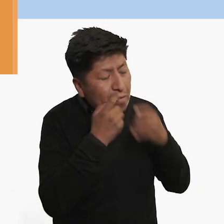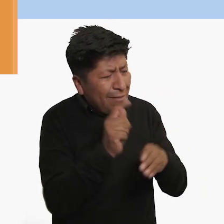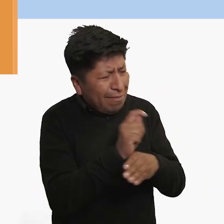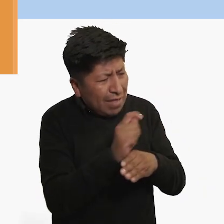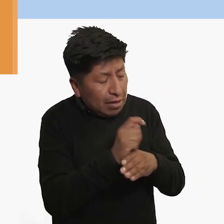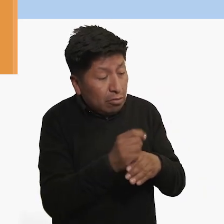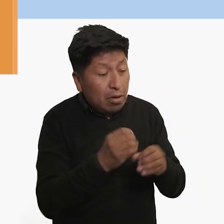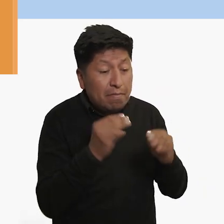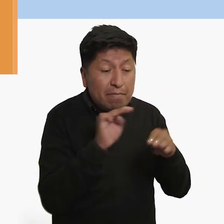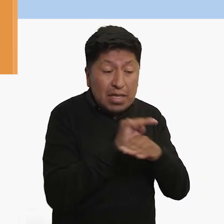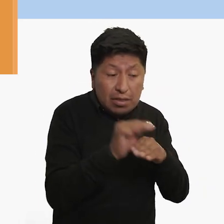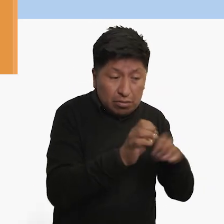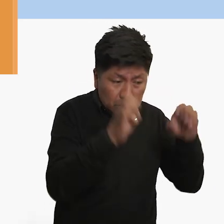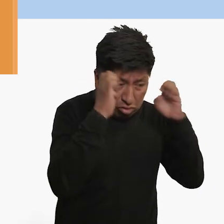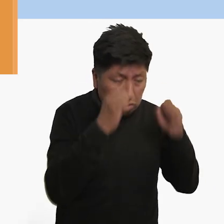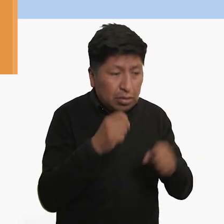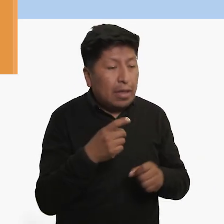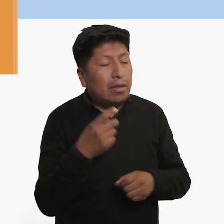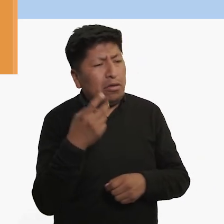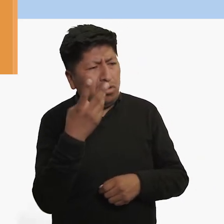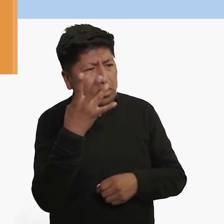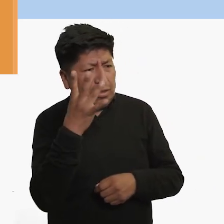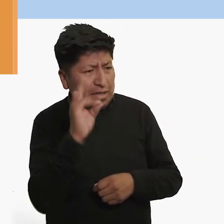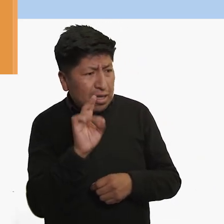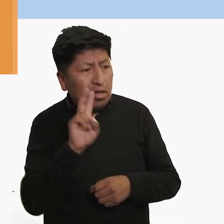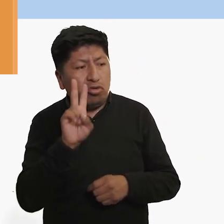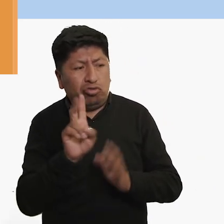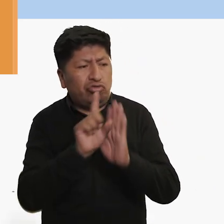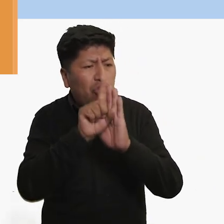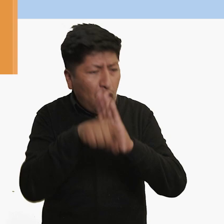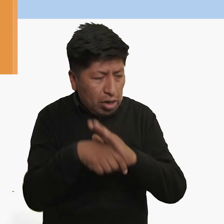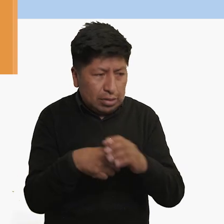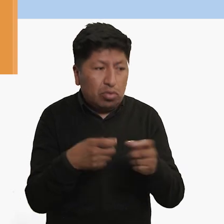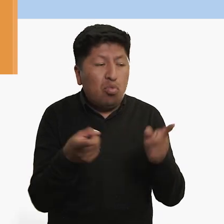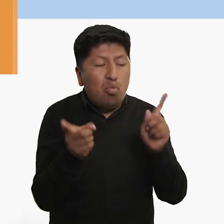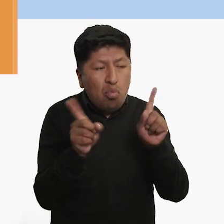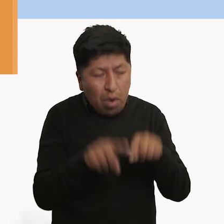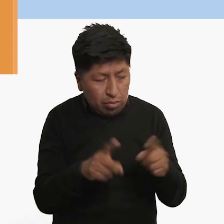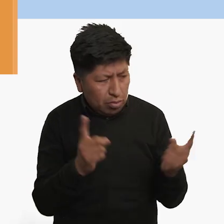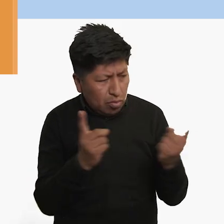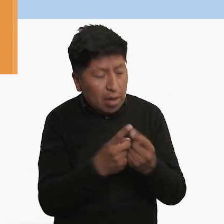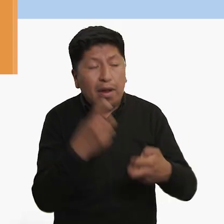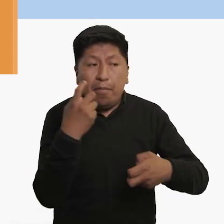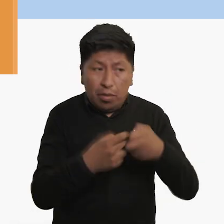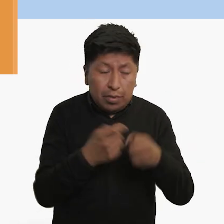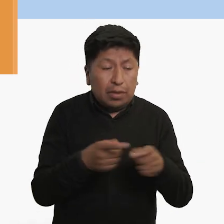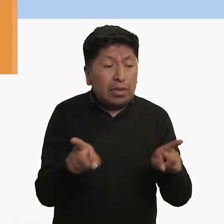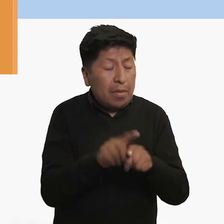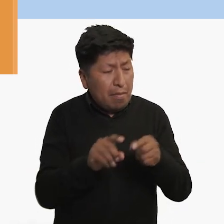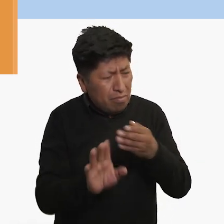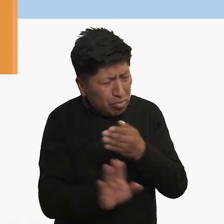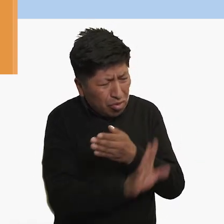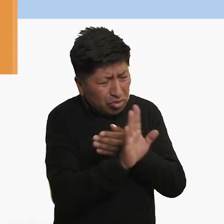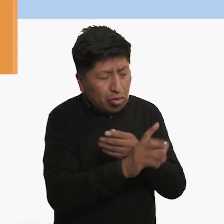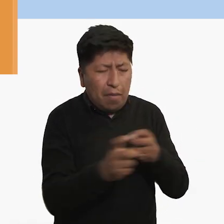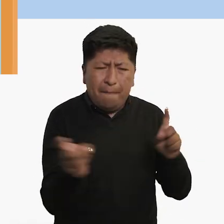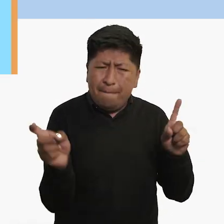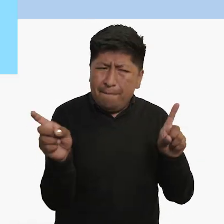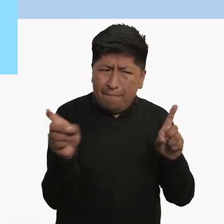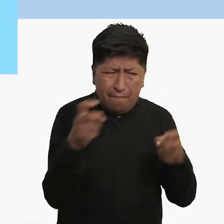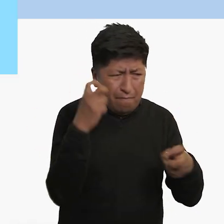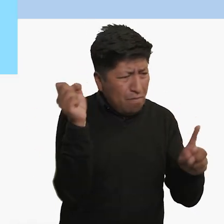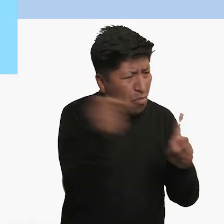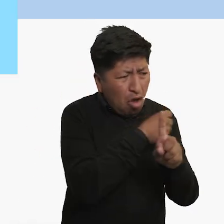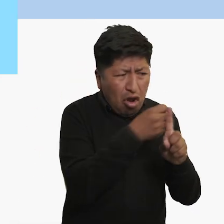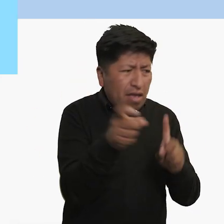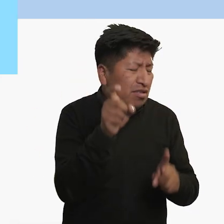técnico al Ministerio de Educación dentro de las 72 horas de conocido el hecho. La aplicación de las medidas de protección a las víctimas de la